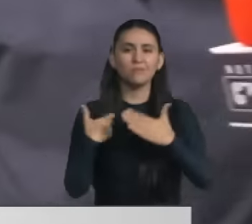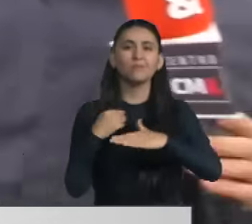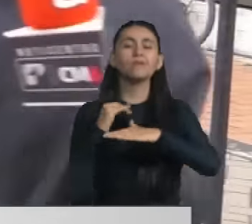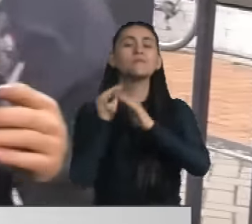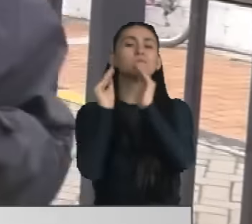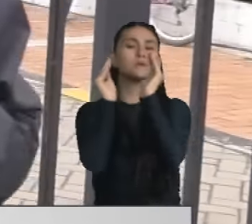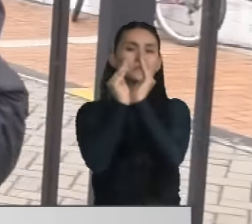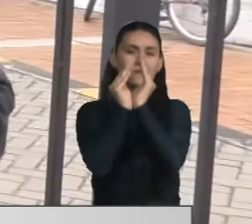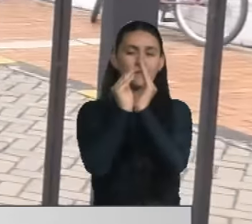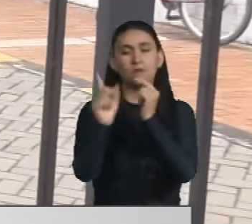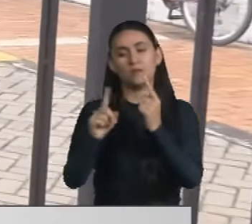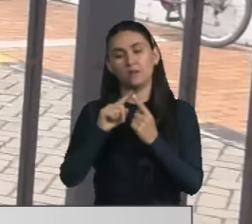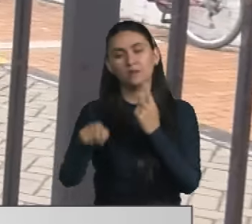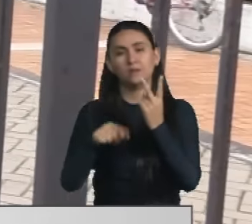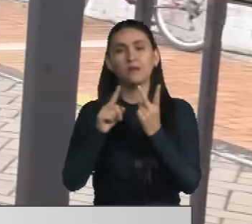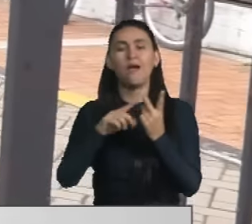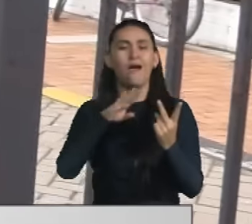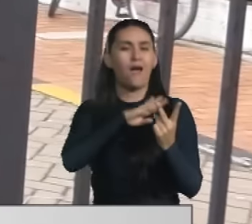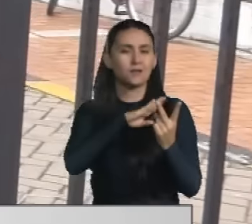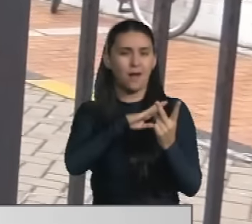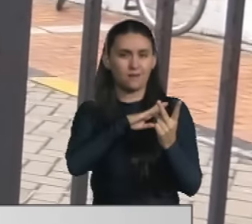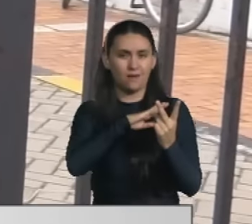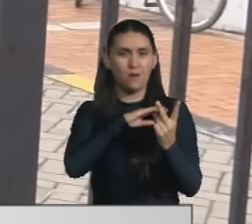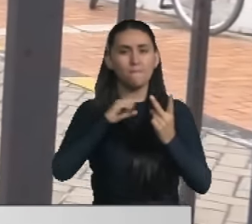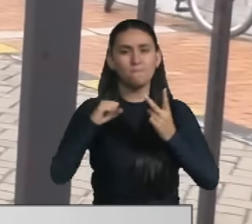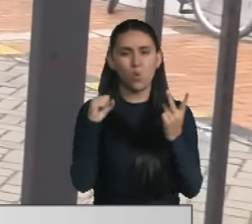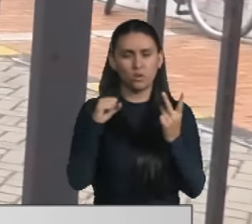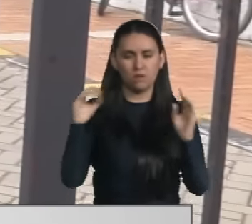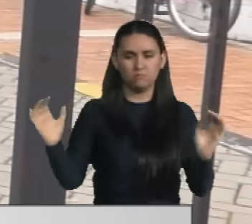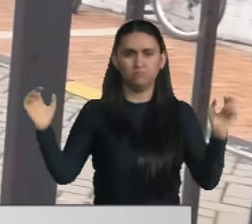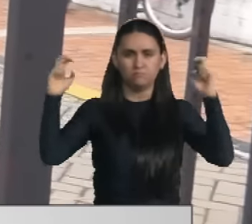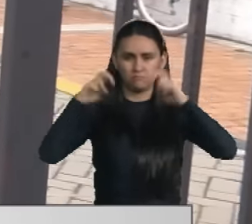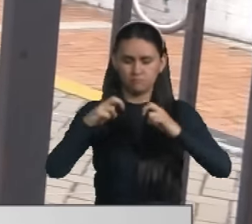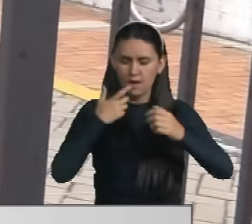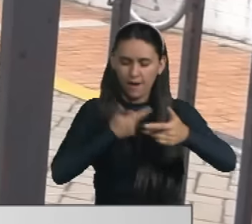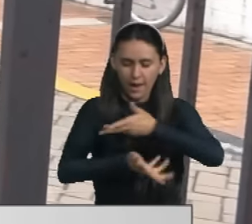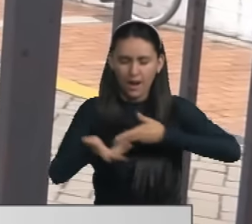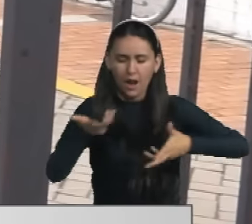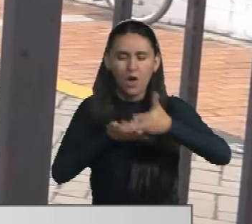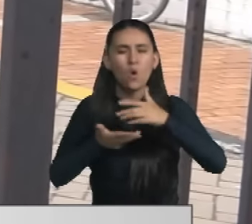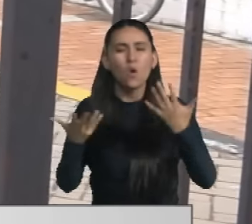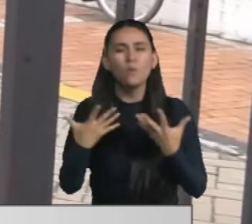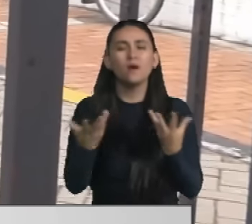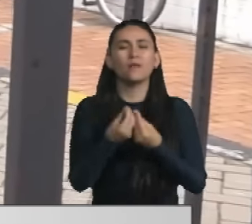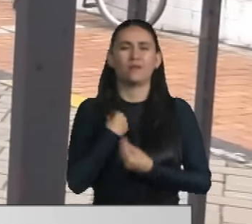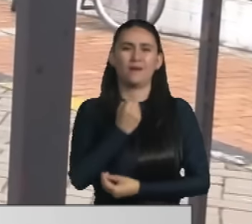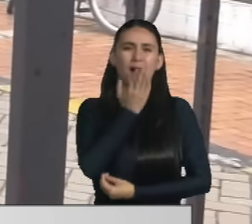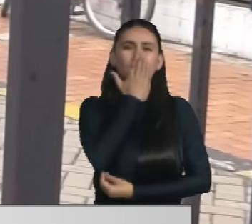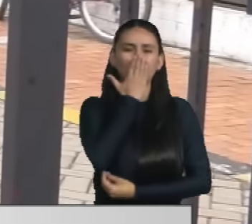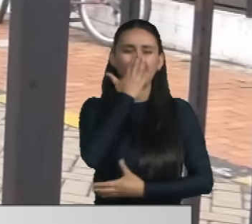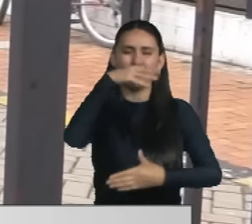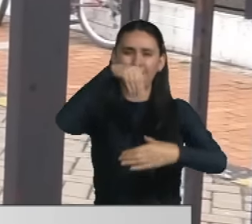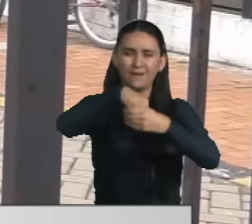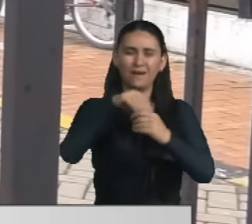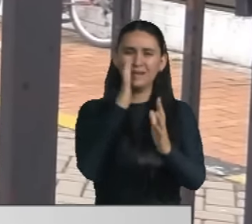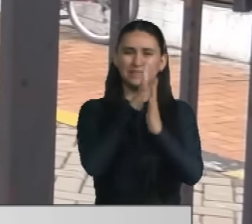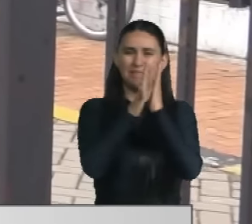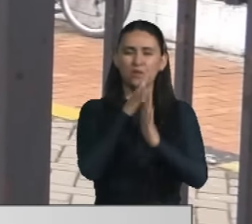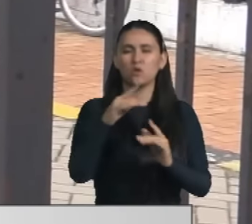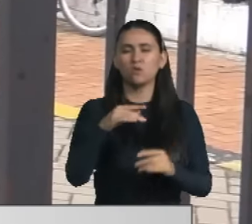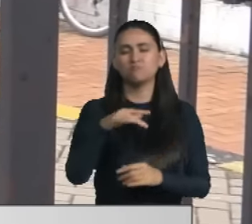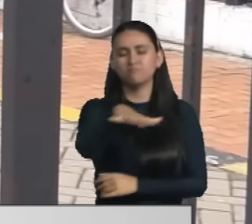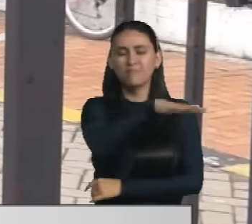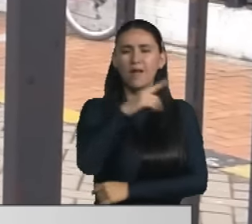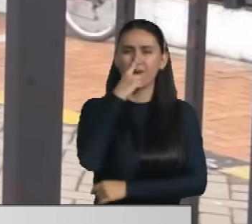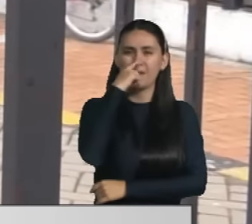Bienestar Familiar y miembros de la Alcaldía Mayor de Bogotá para tratar el tema de los indígenas en Vera, especialmente que se encuentran acampando desde